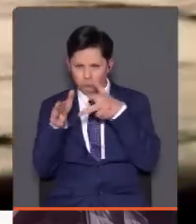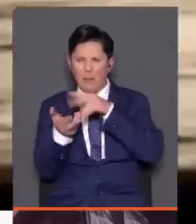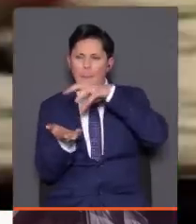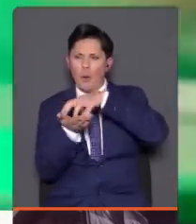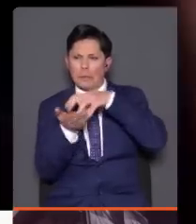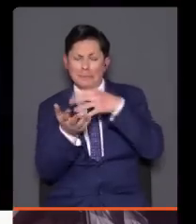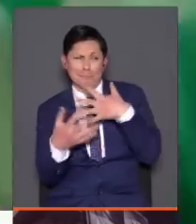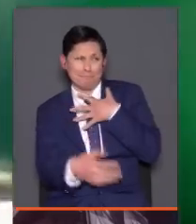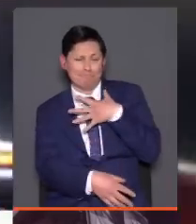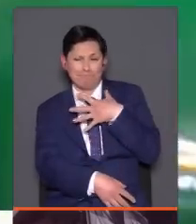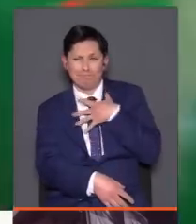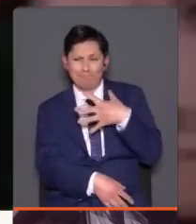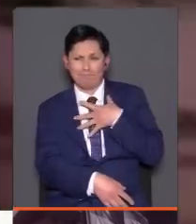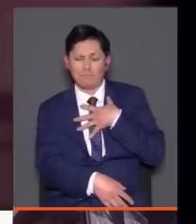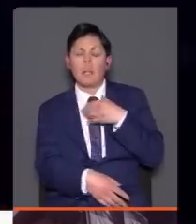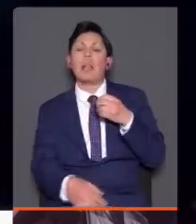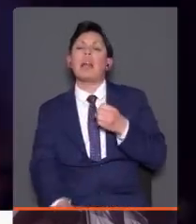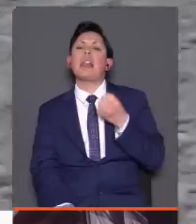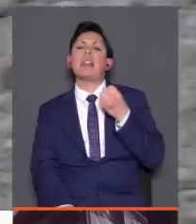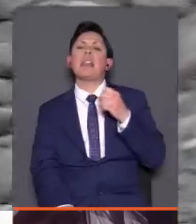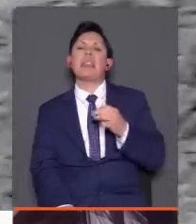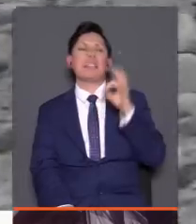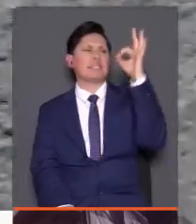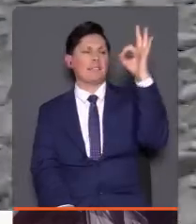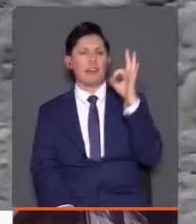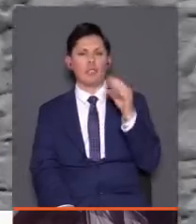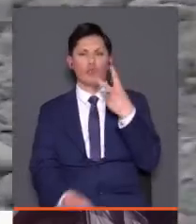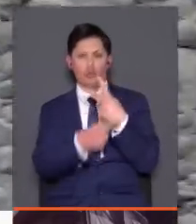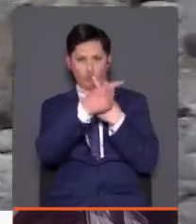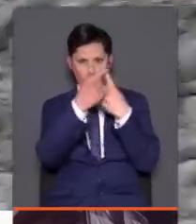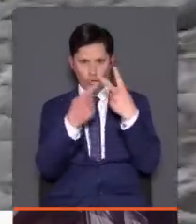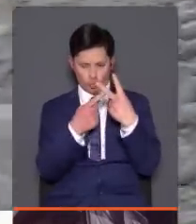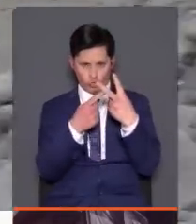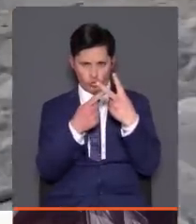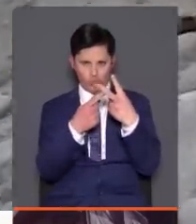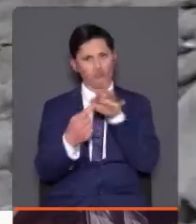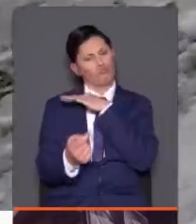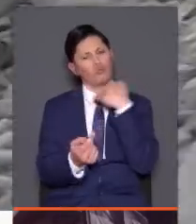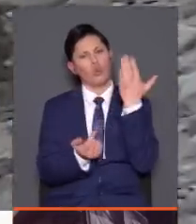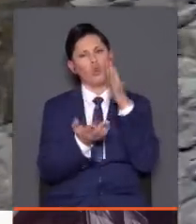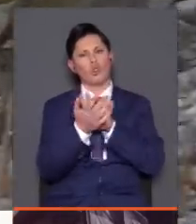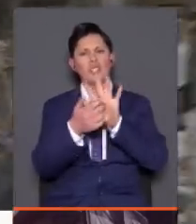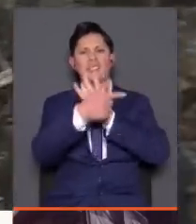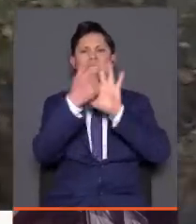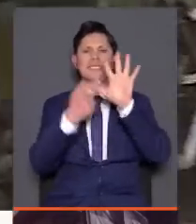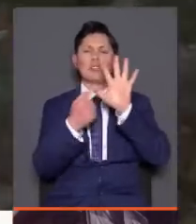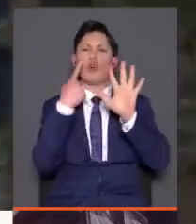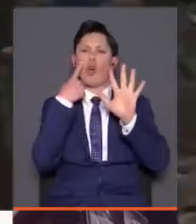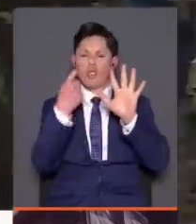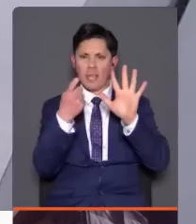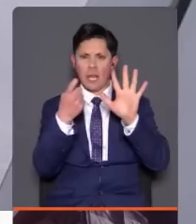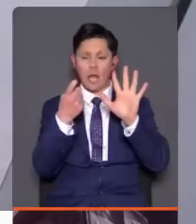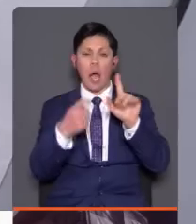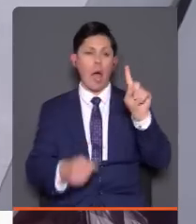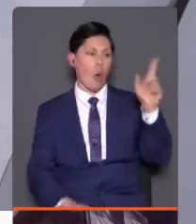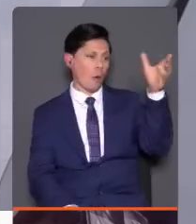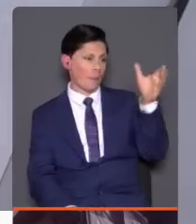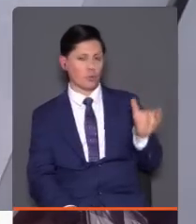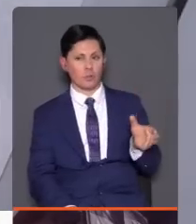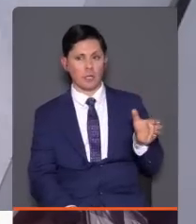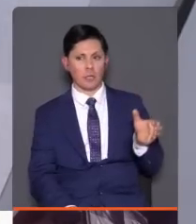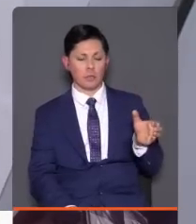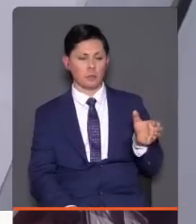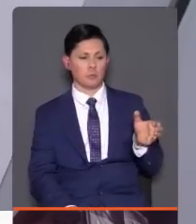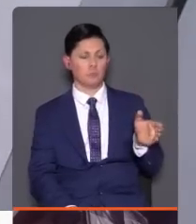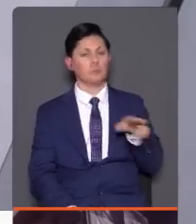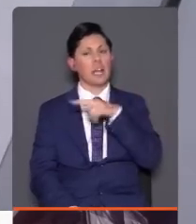cifras son claras. Otros dos homicidios se registraron durante los últimos 5 días, incluyendo a una persona cuyo cuerpo